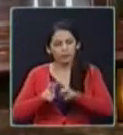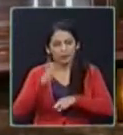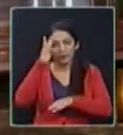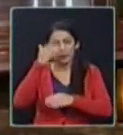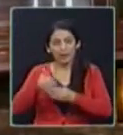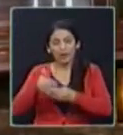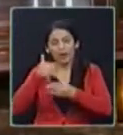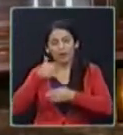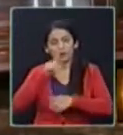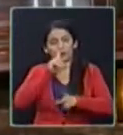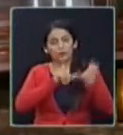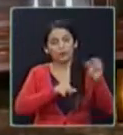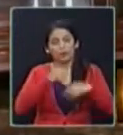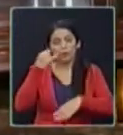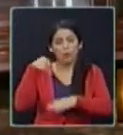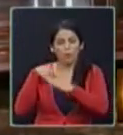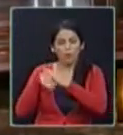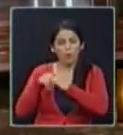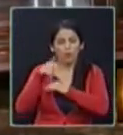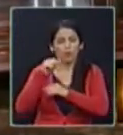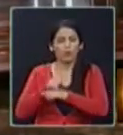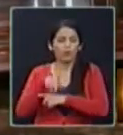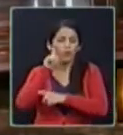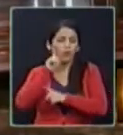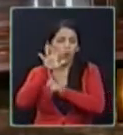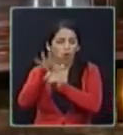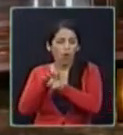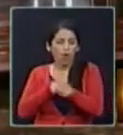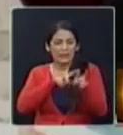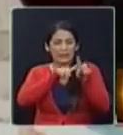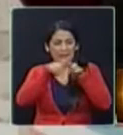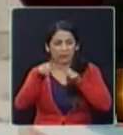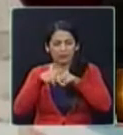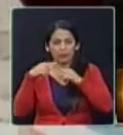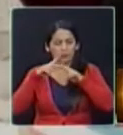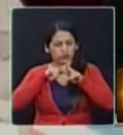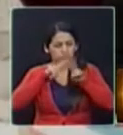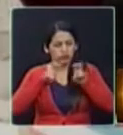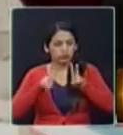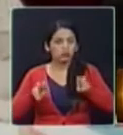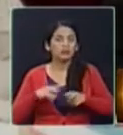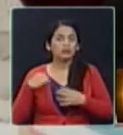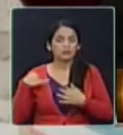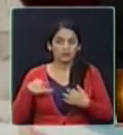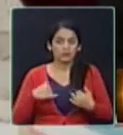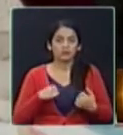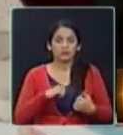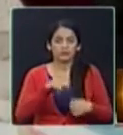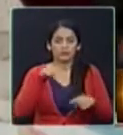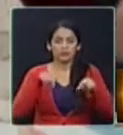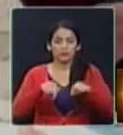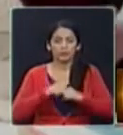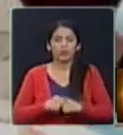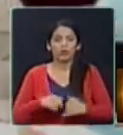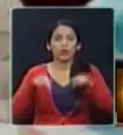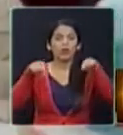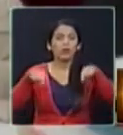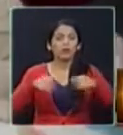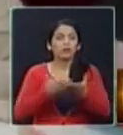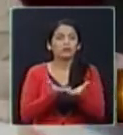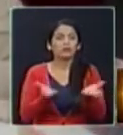abuso sexual registrados en los centros educativos. Escuchemos. En efecto, el tema de